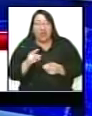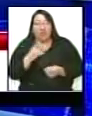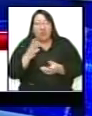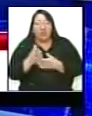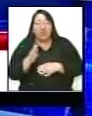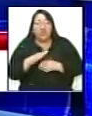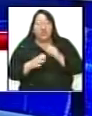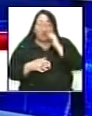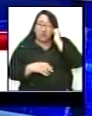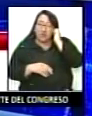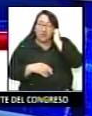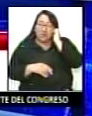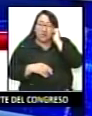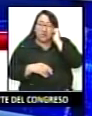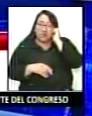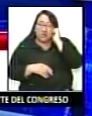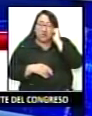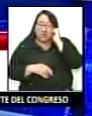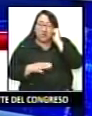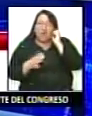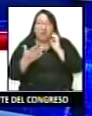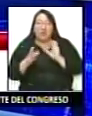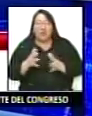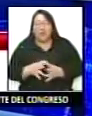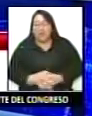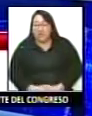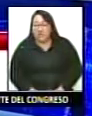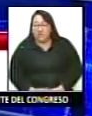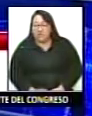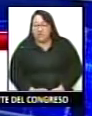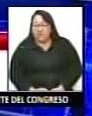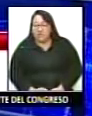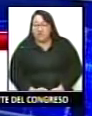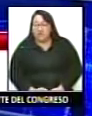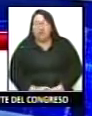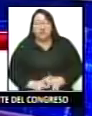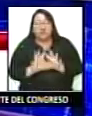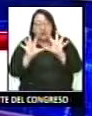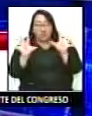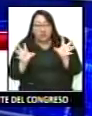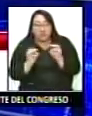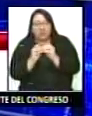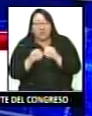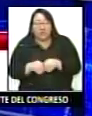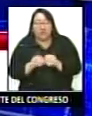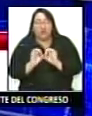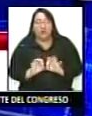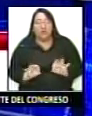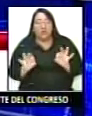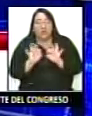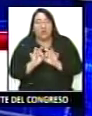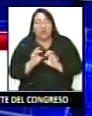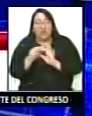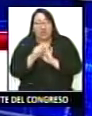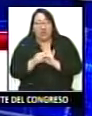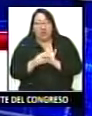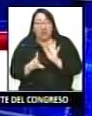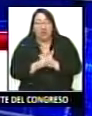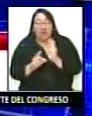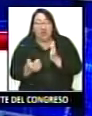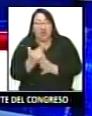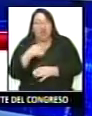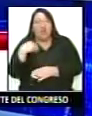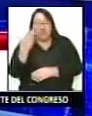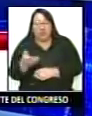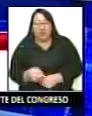de sobreproducción o de desabastecimiento. Todo eso se va a incluir en esta importante norma proyectada